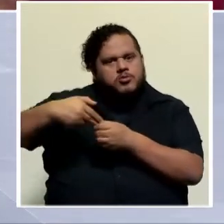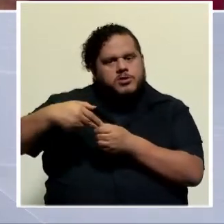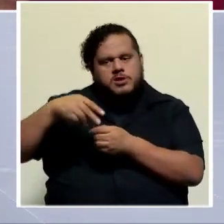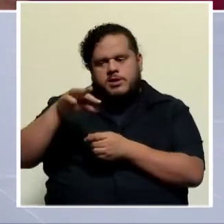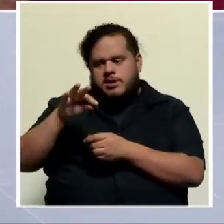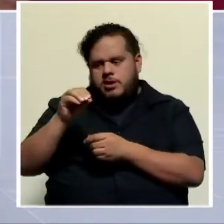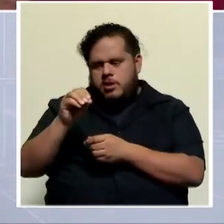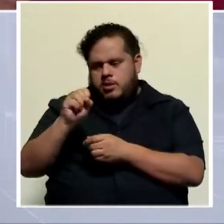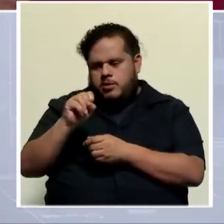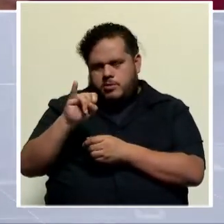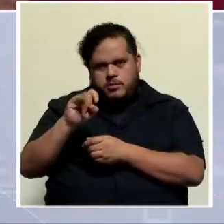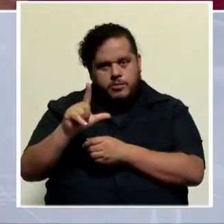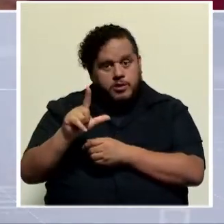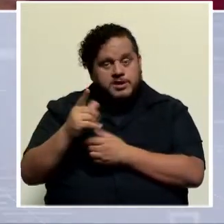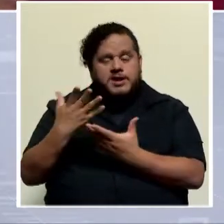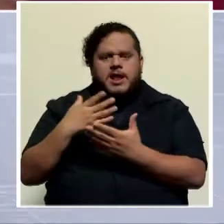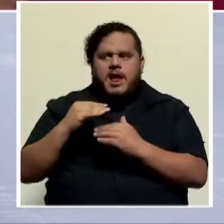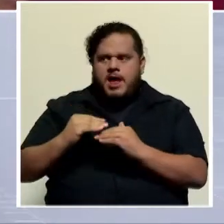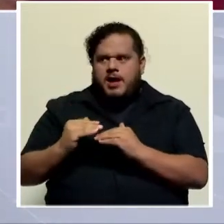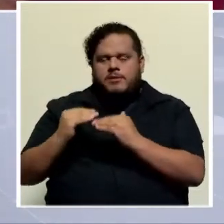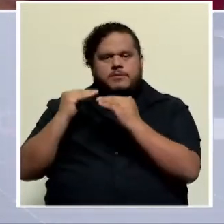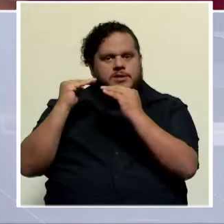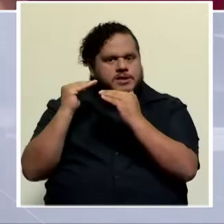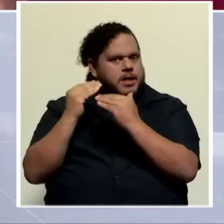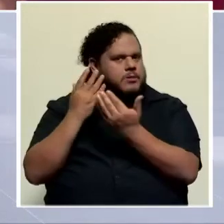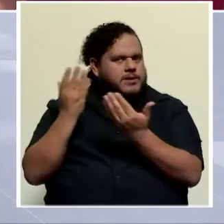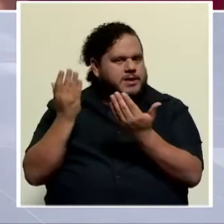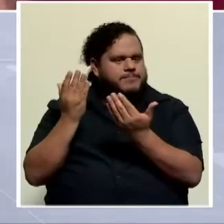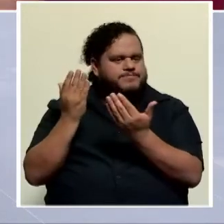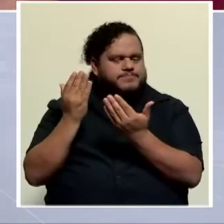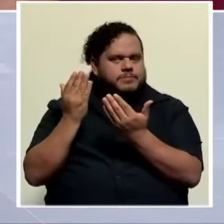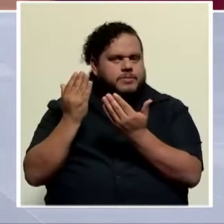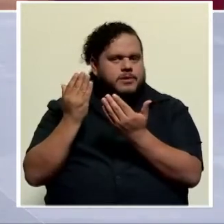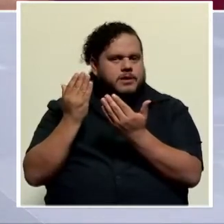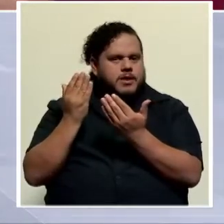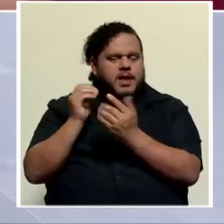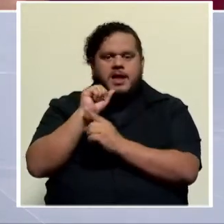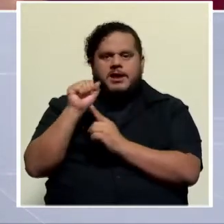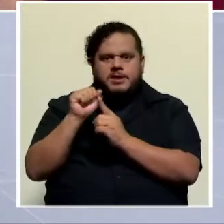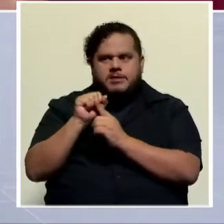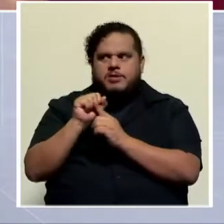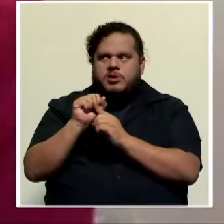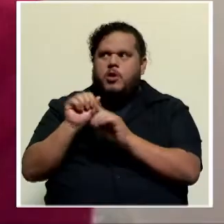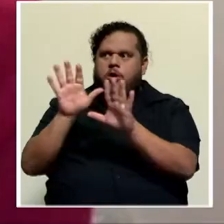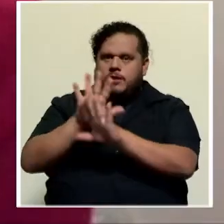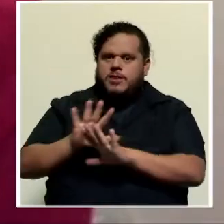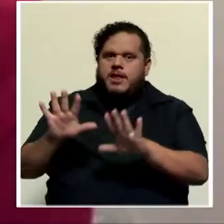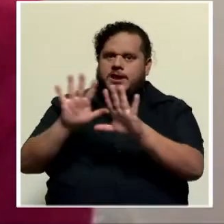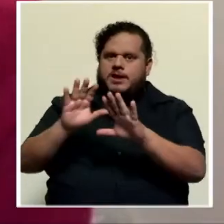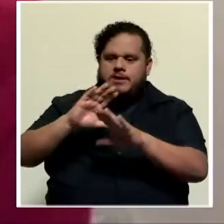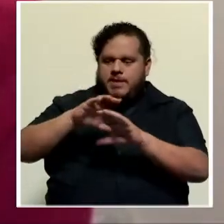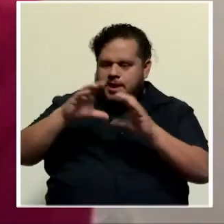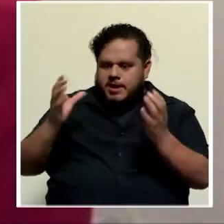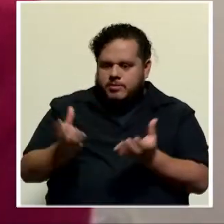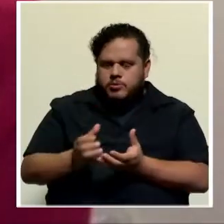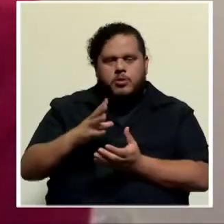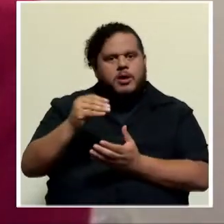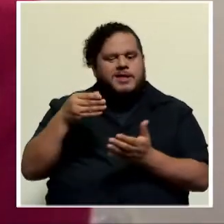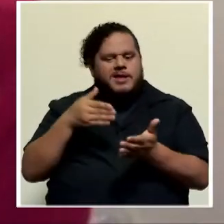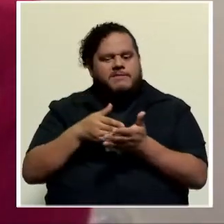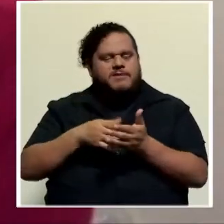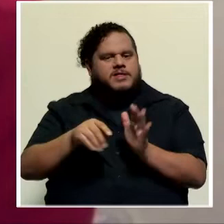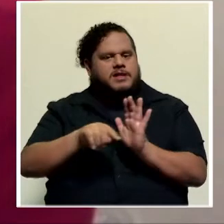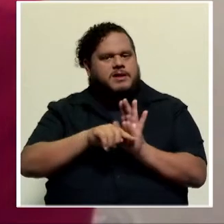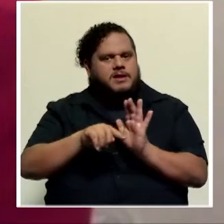afectado significativamente el estado del clima global y por lo tanto afectan